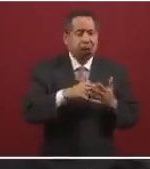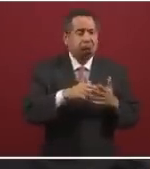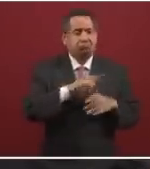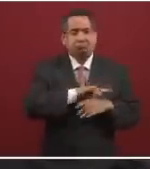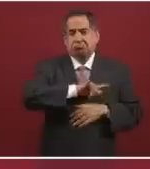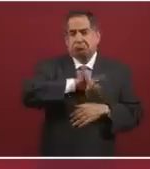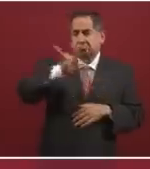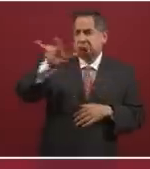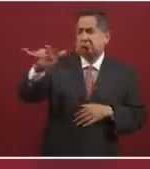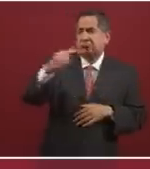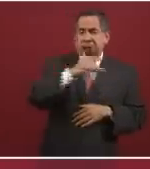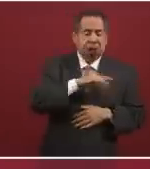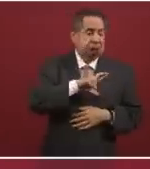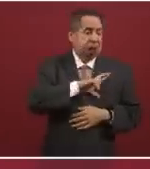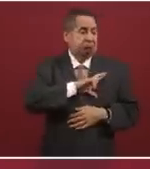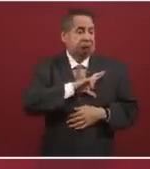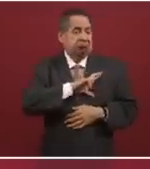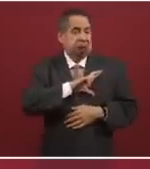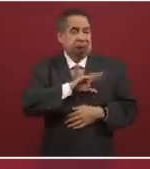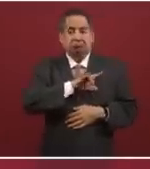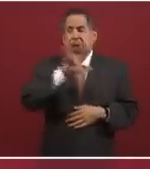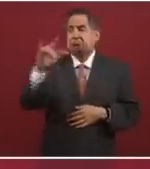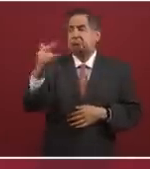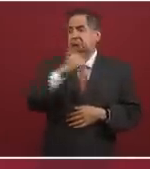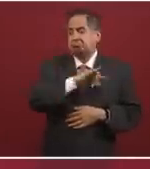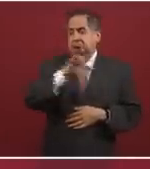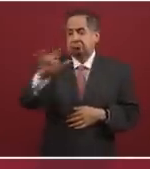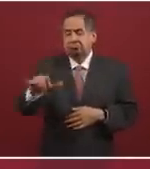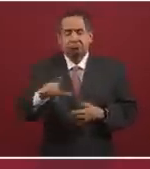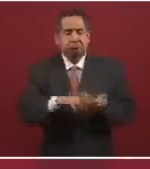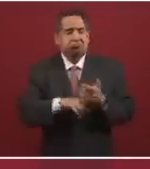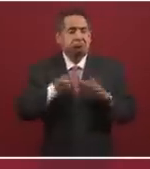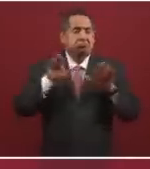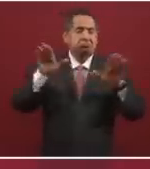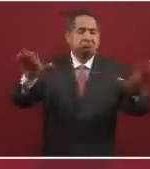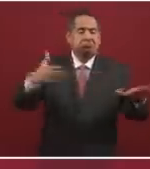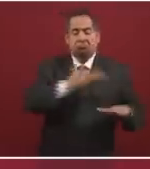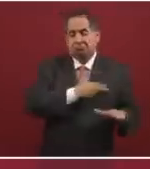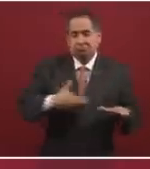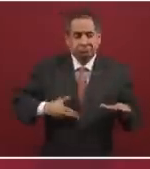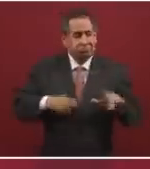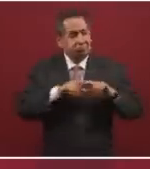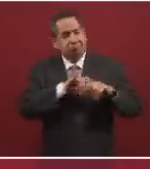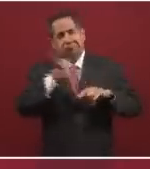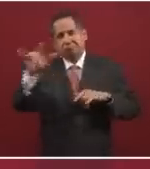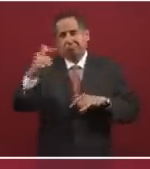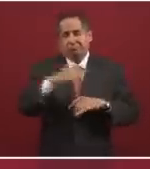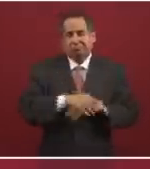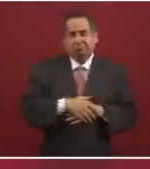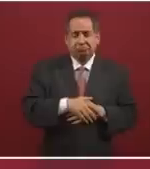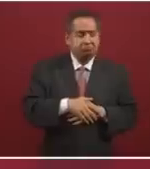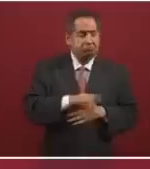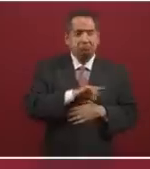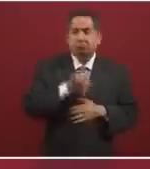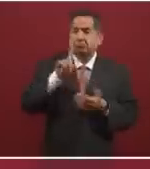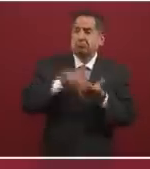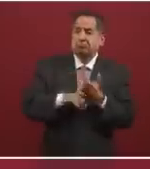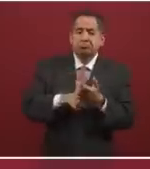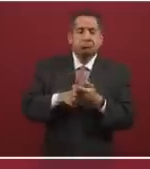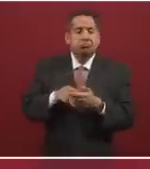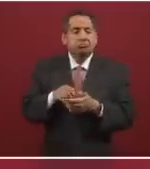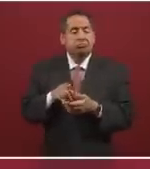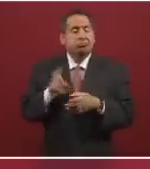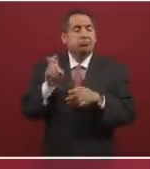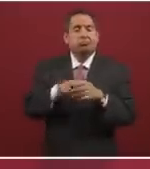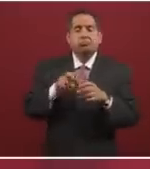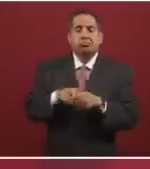en avión privado, el avión presidencial. Iban a jugar golf y